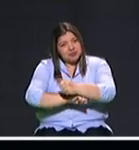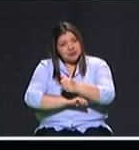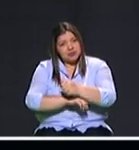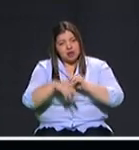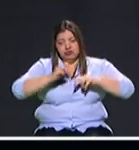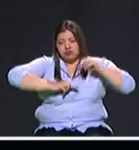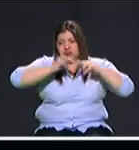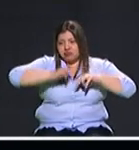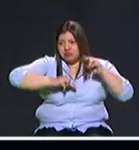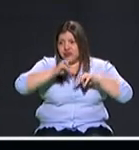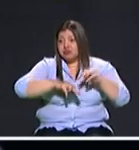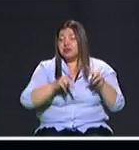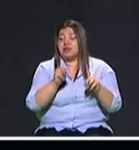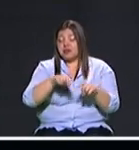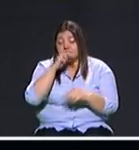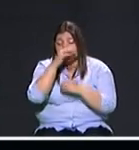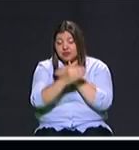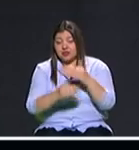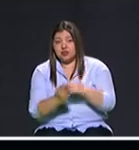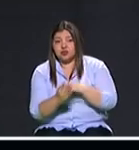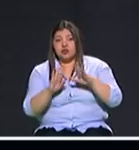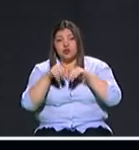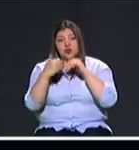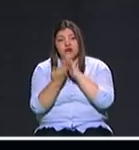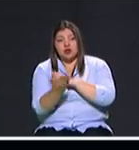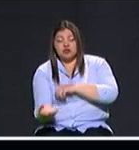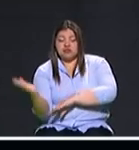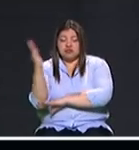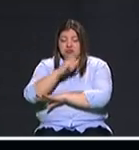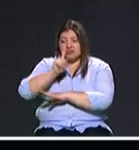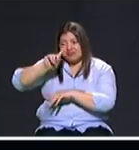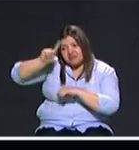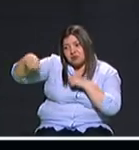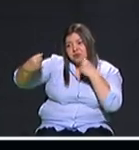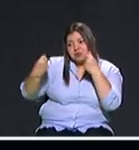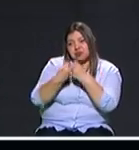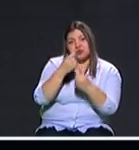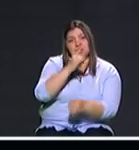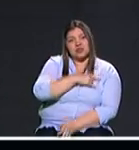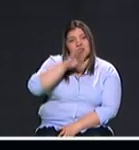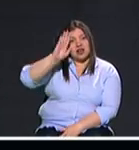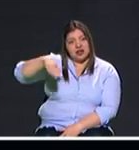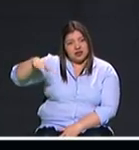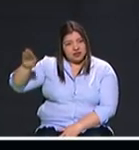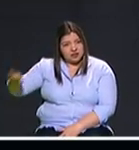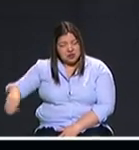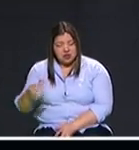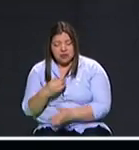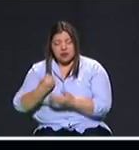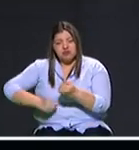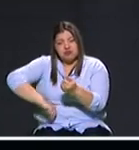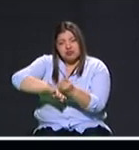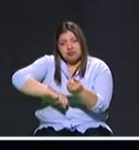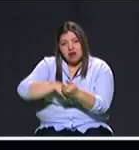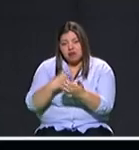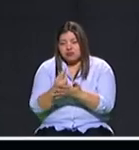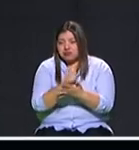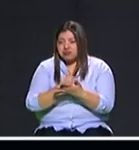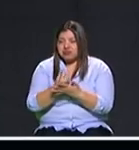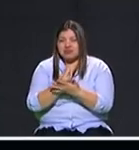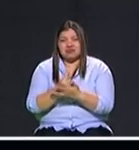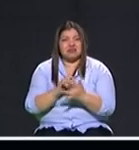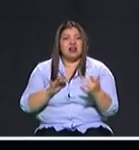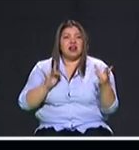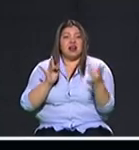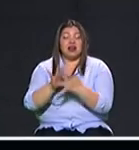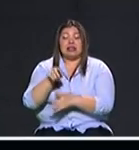de la jornada única hacer un convenio con la universidad de antioquia para aumento de cobertura con financiación a base presupuestal que es la